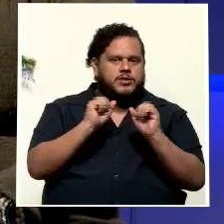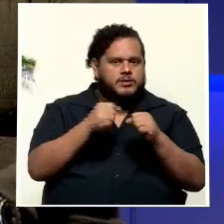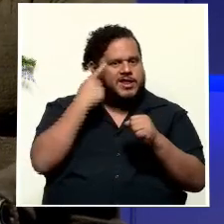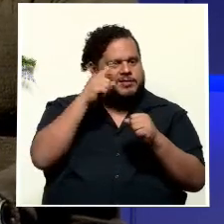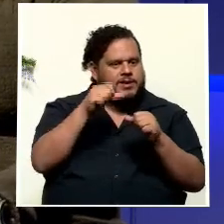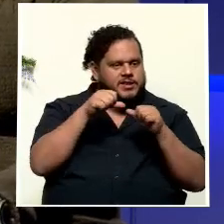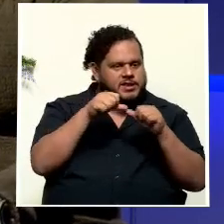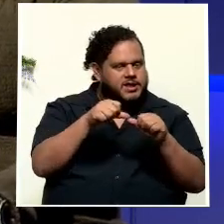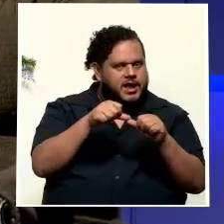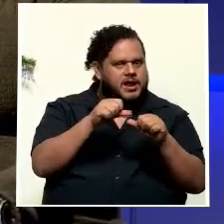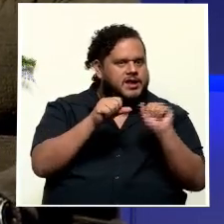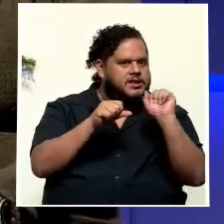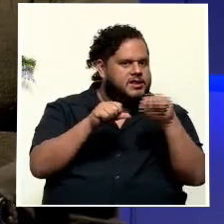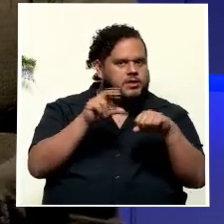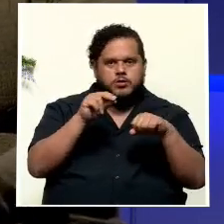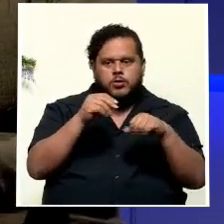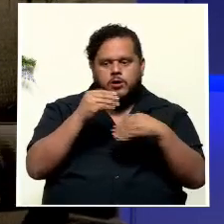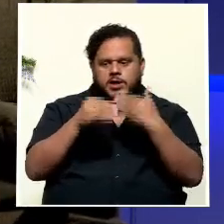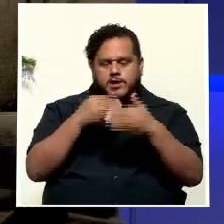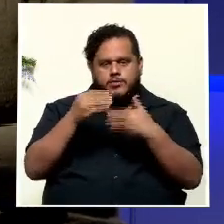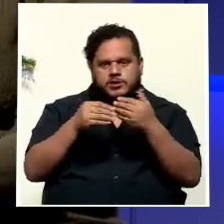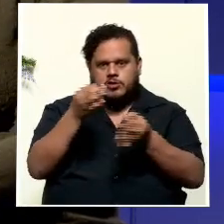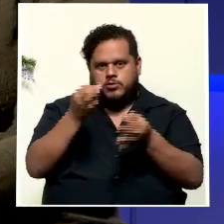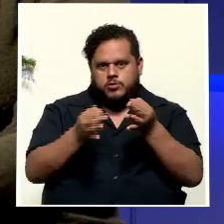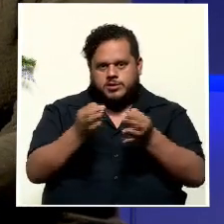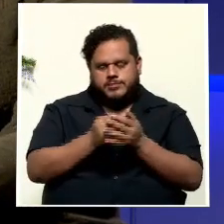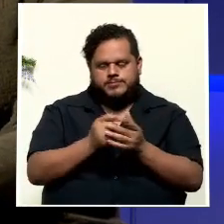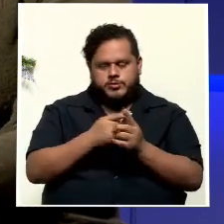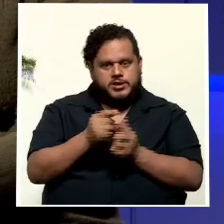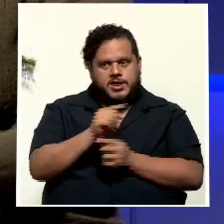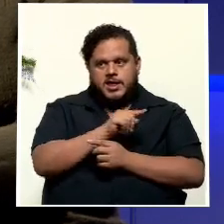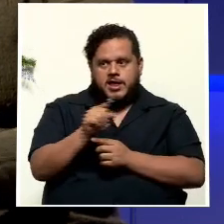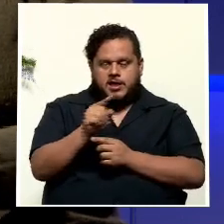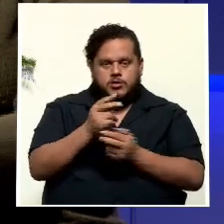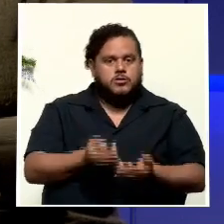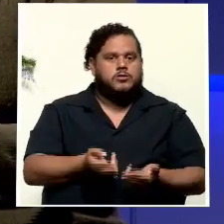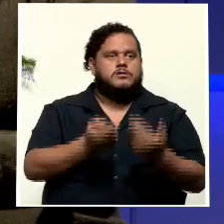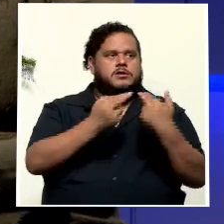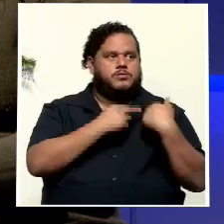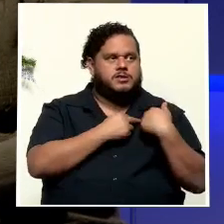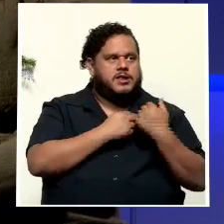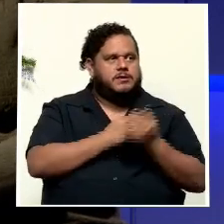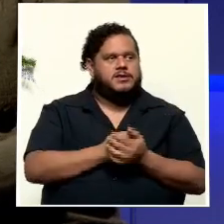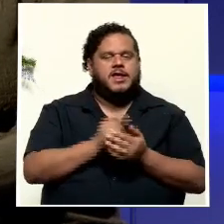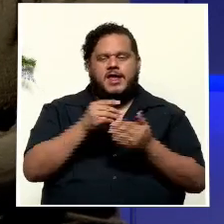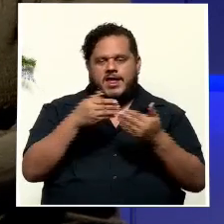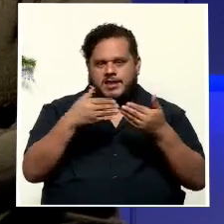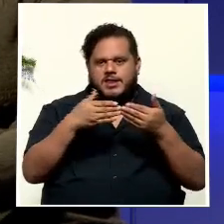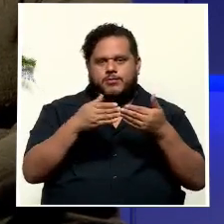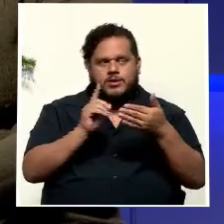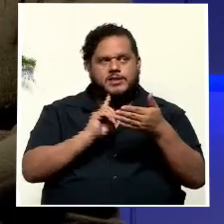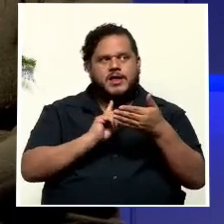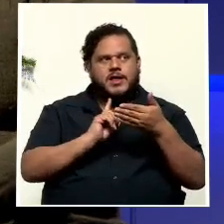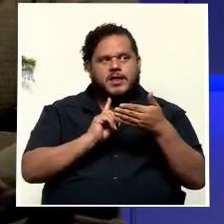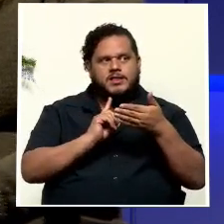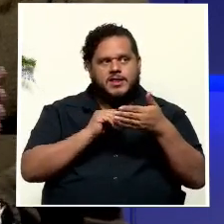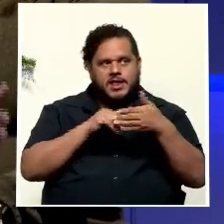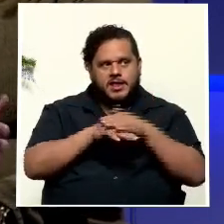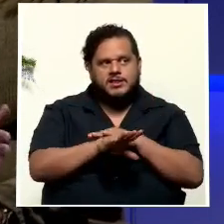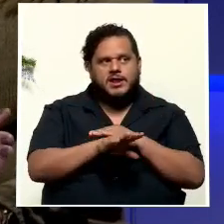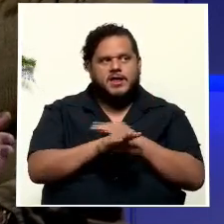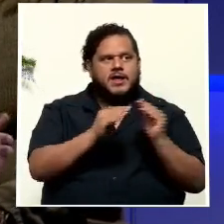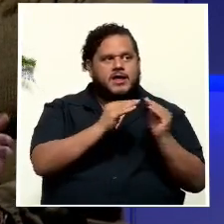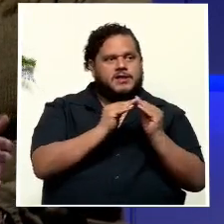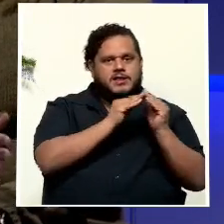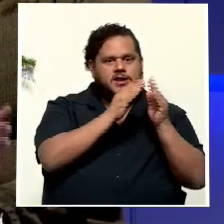en el proceso judicial. Así que ellos son los que se encargan, es esa puerta de entrada de la ciudadanía a